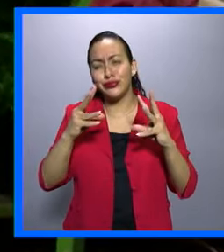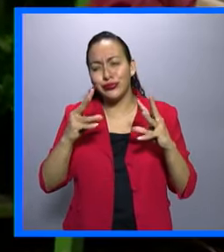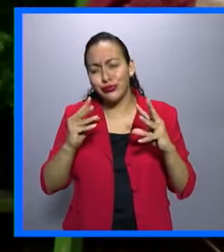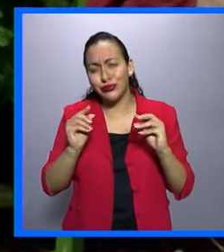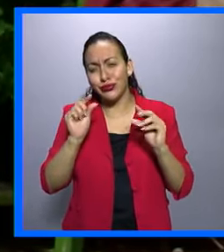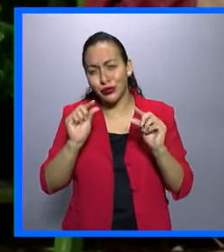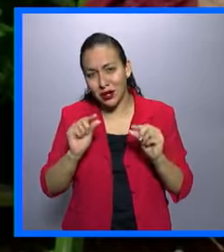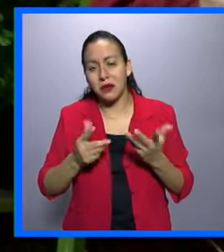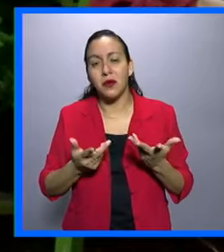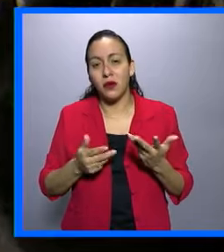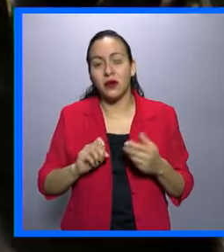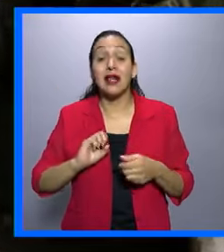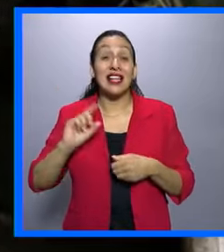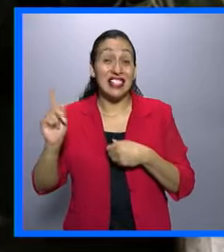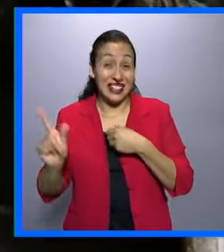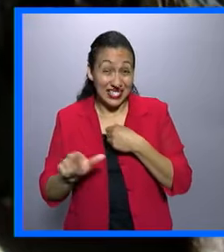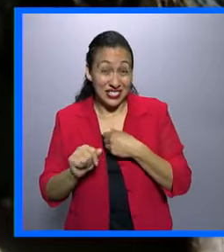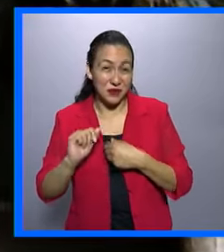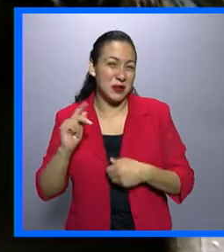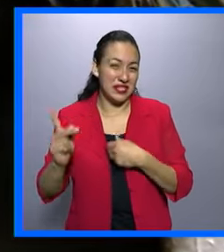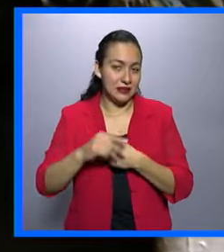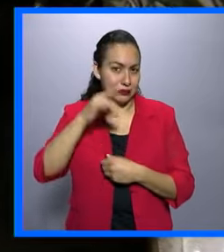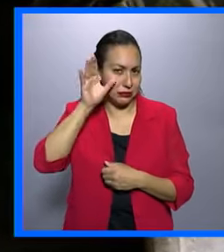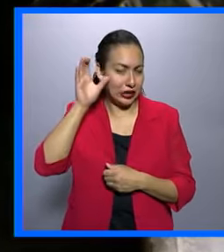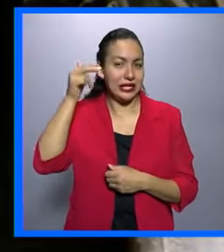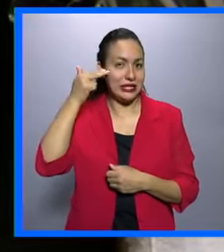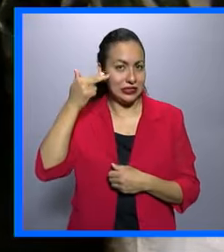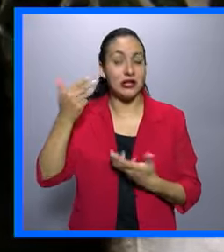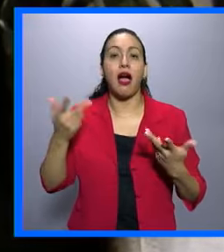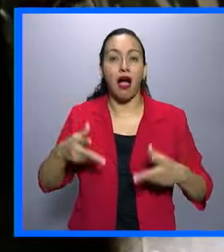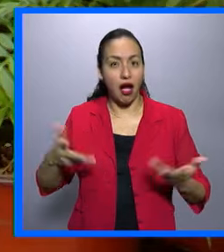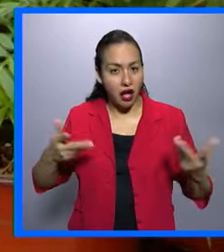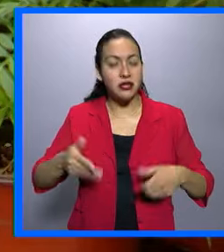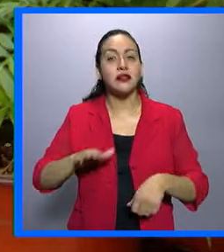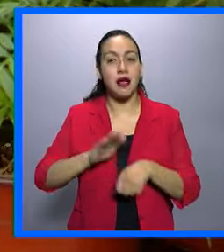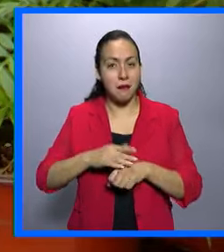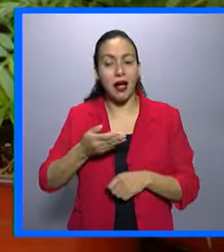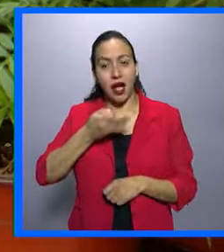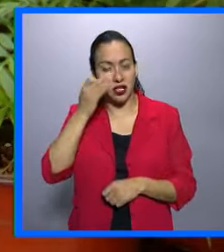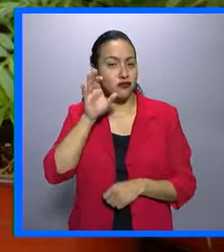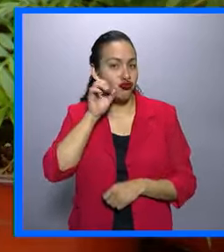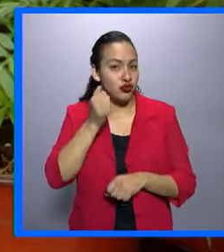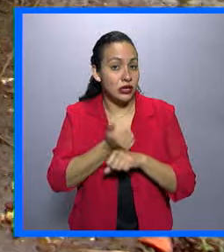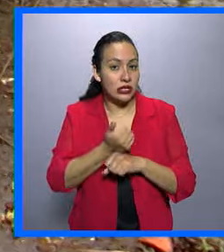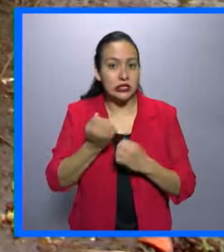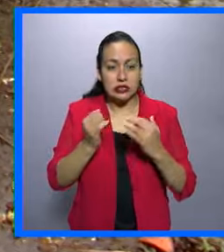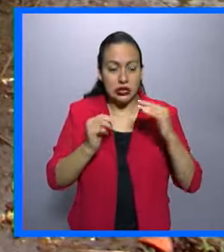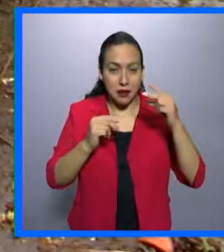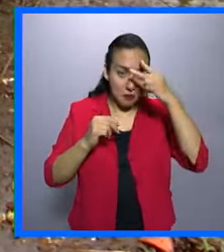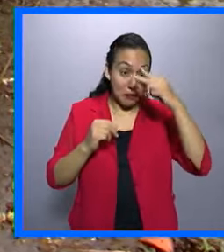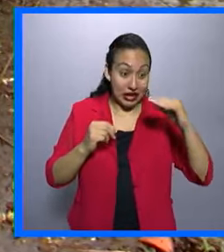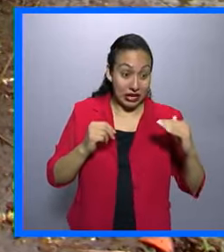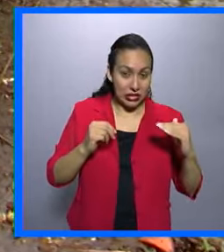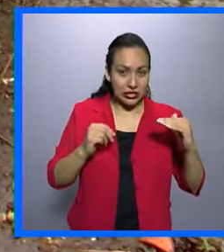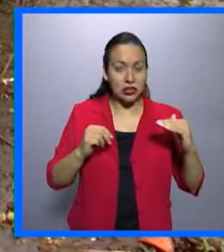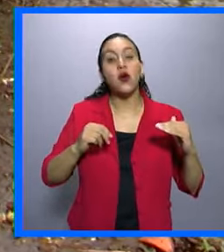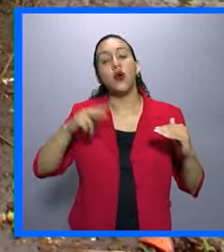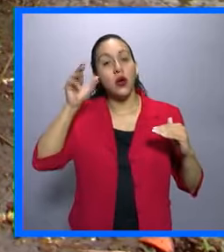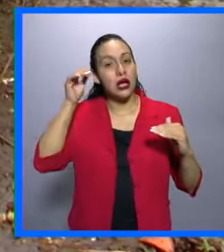ser desbancado por China, quien actualmente es el mayor productor, encasillando a nuestro país solo a la